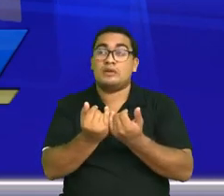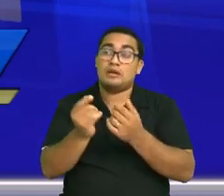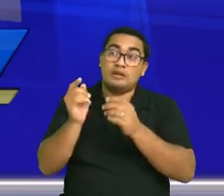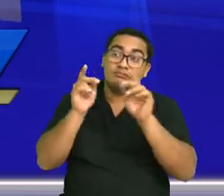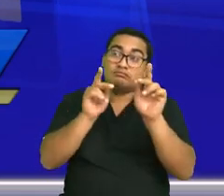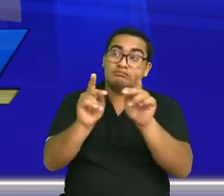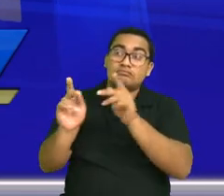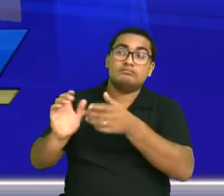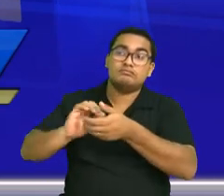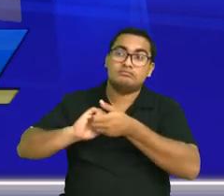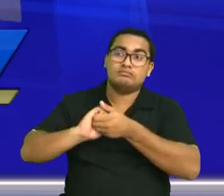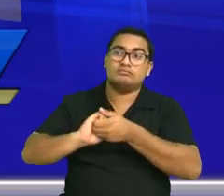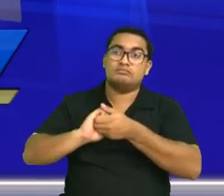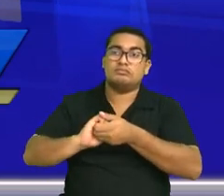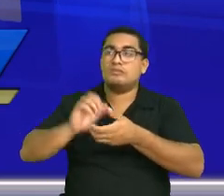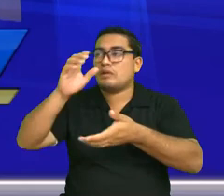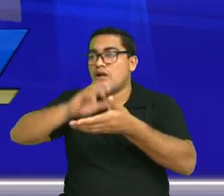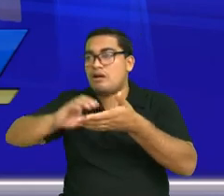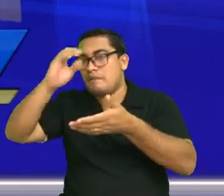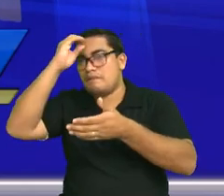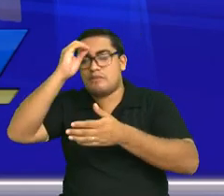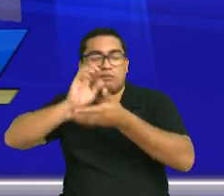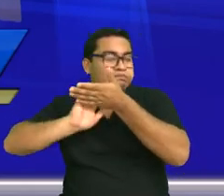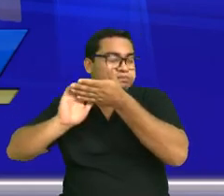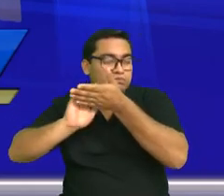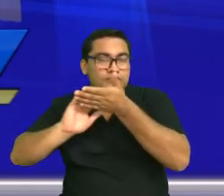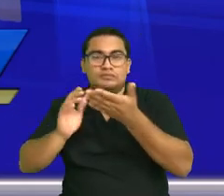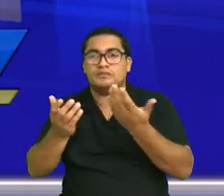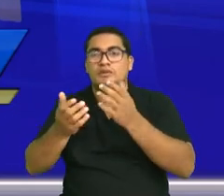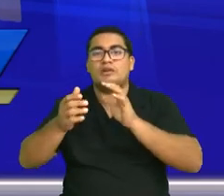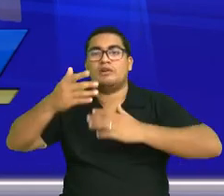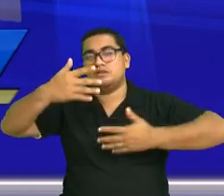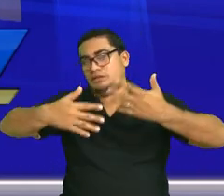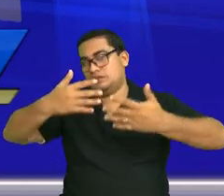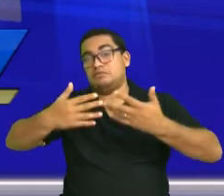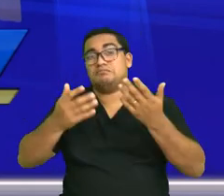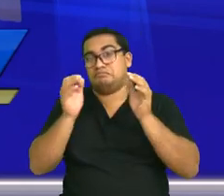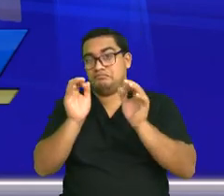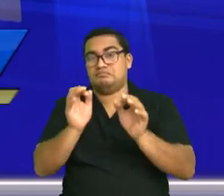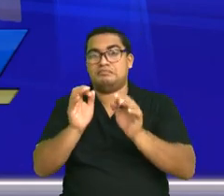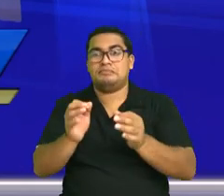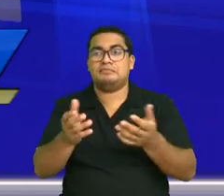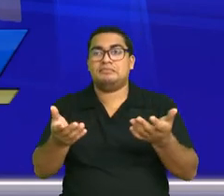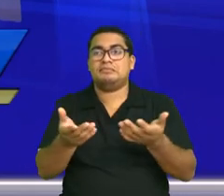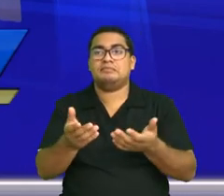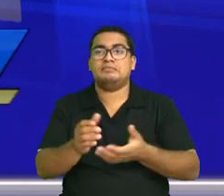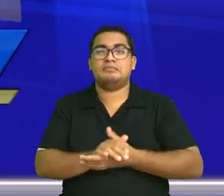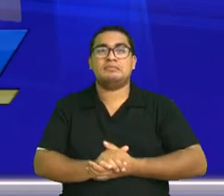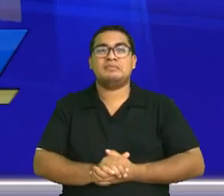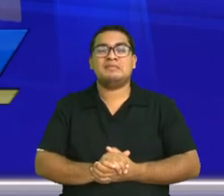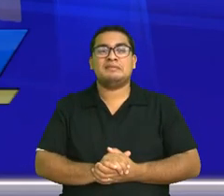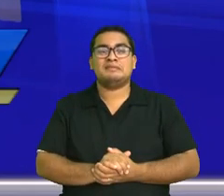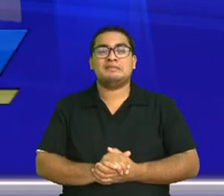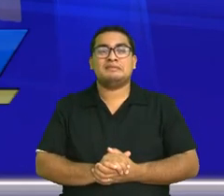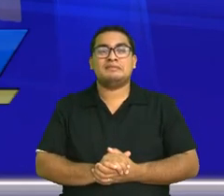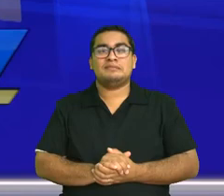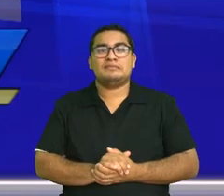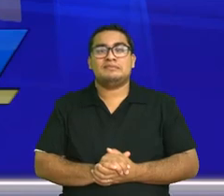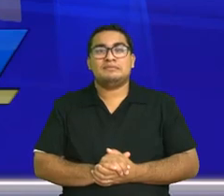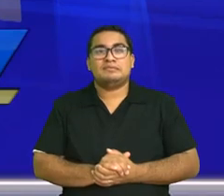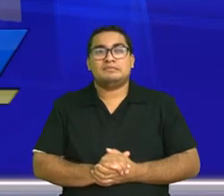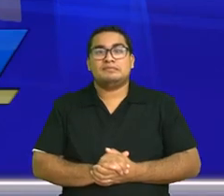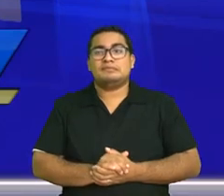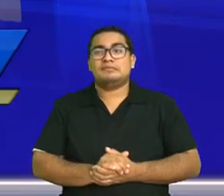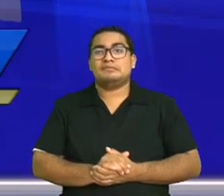con ellos aprender ese lenguaje para comunicarnos. Eso es muy importante. Claro que sí, dentro de esa